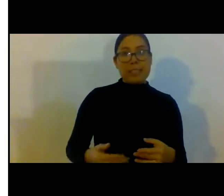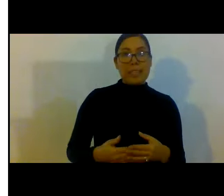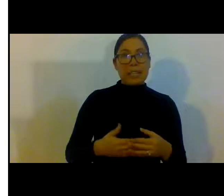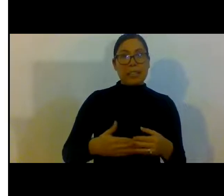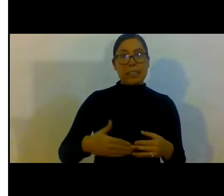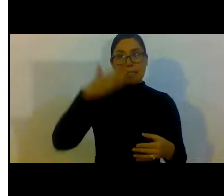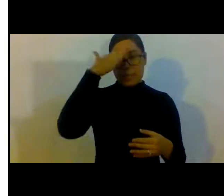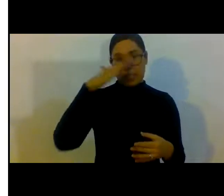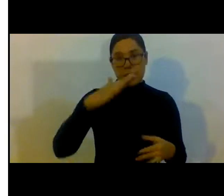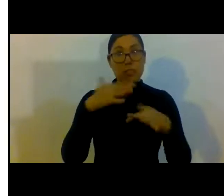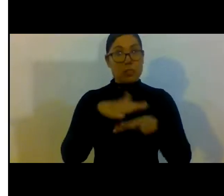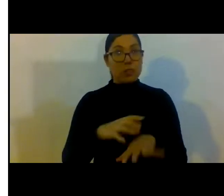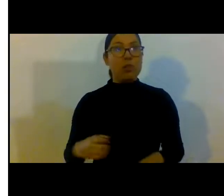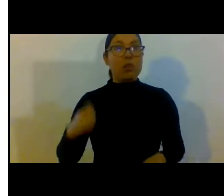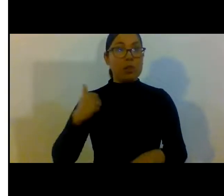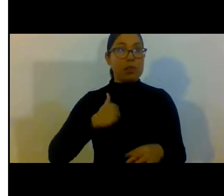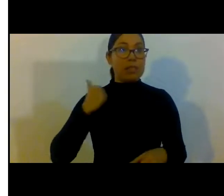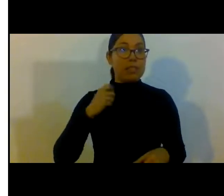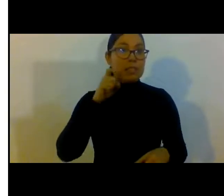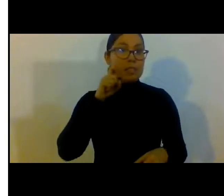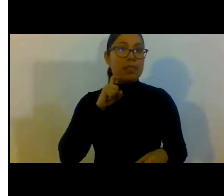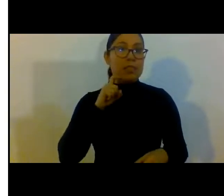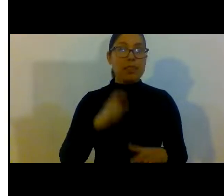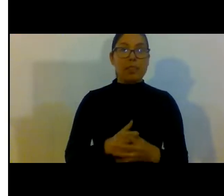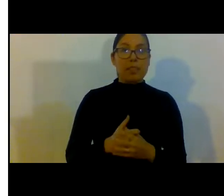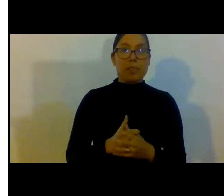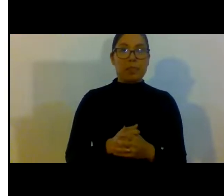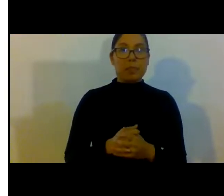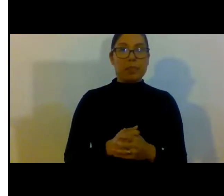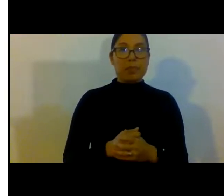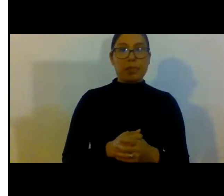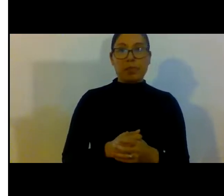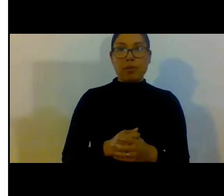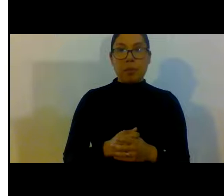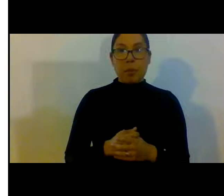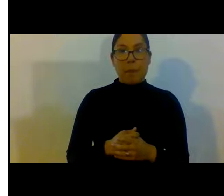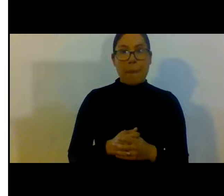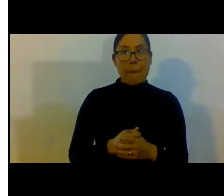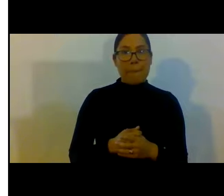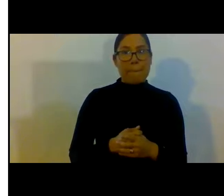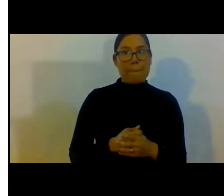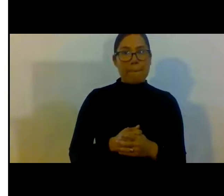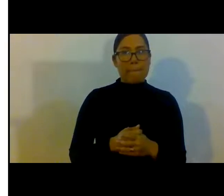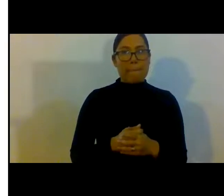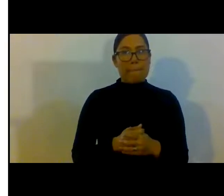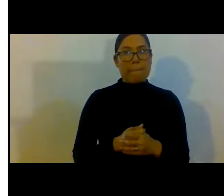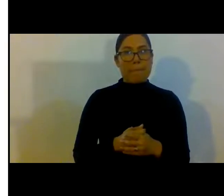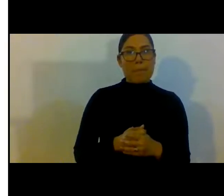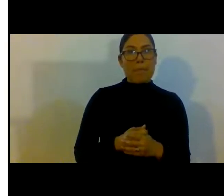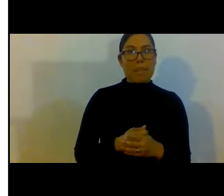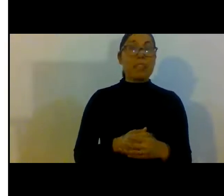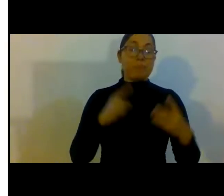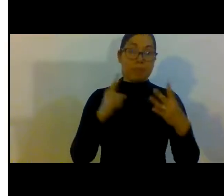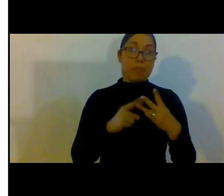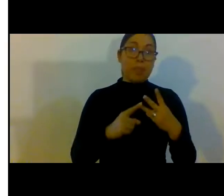se dieron cuenta que yo le hice esta pregunta también cuando decía de que, pues sí, en realidad ya lo he visto antes, pero ahora